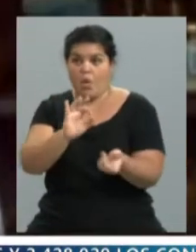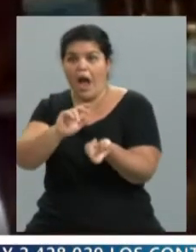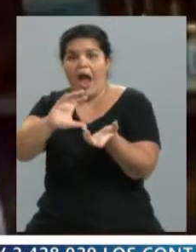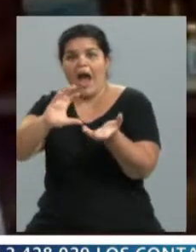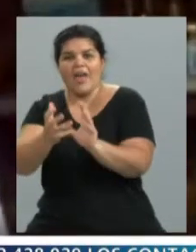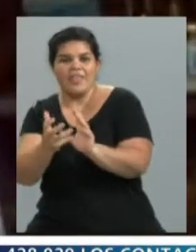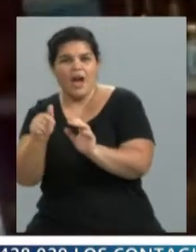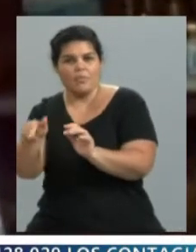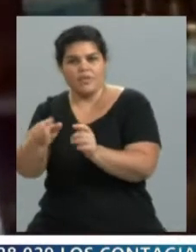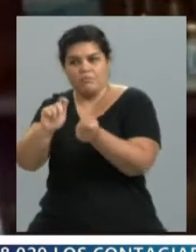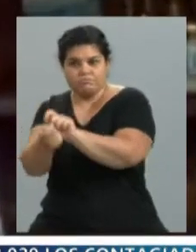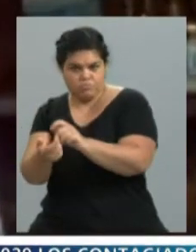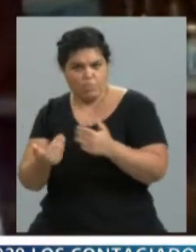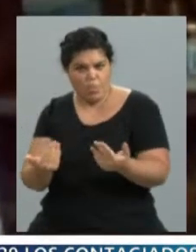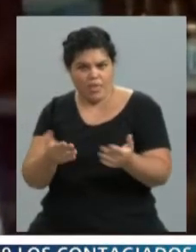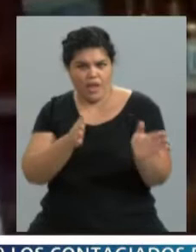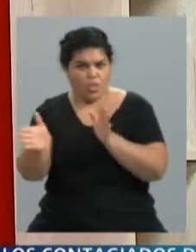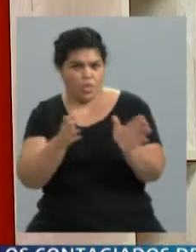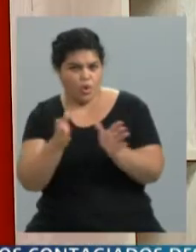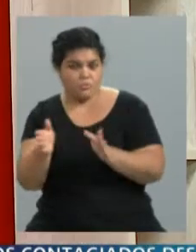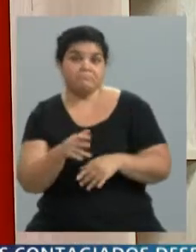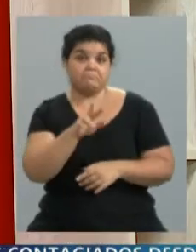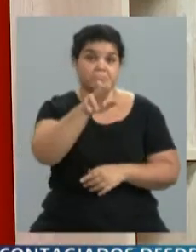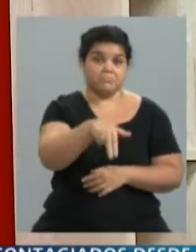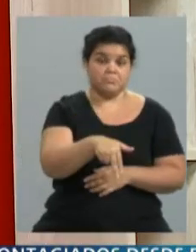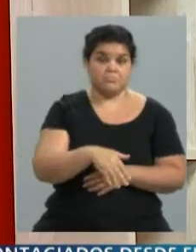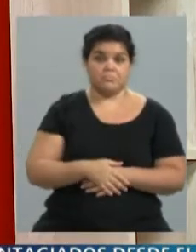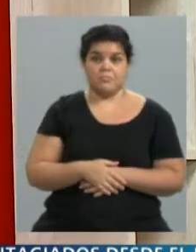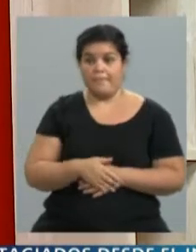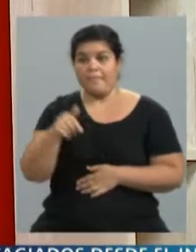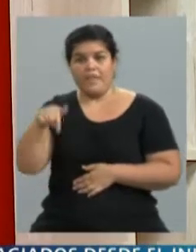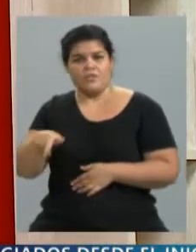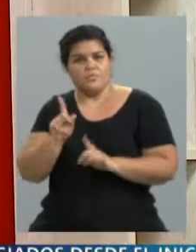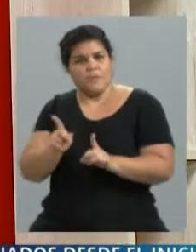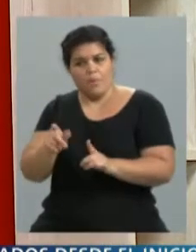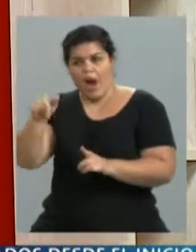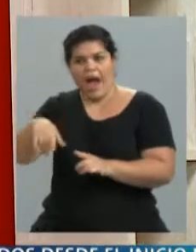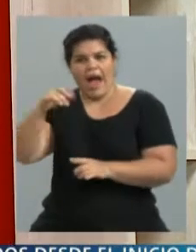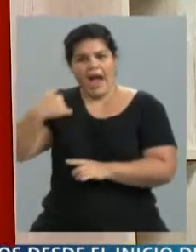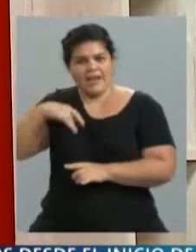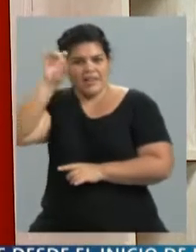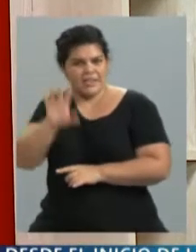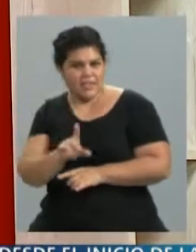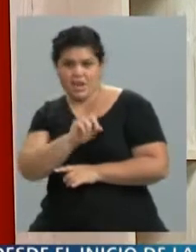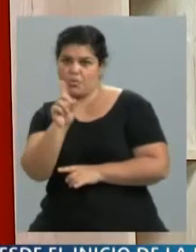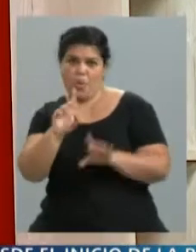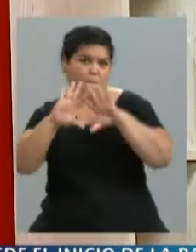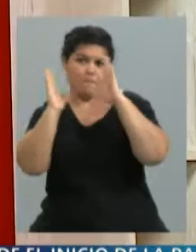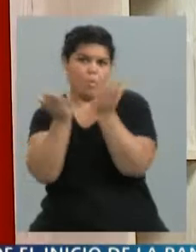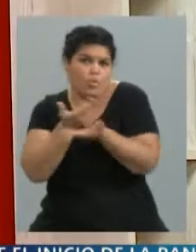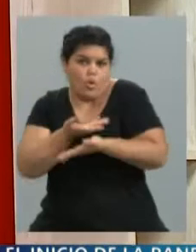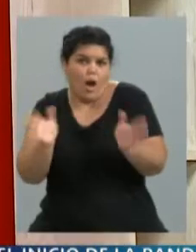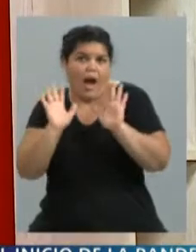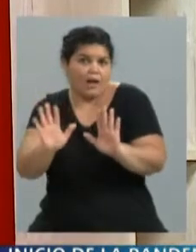Exactamente, está bien dicho. Ok, y esto no sucede solamente en Argentina, sino en todo el mundo, y hay cuestiones que todavía no sabemos